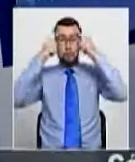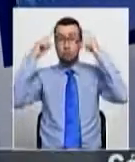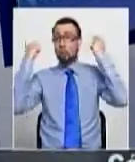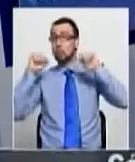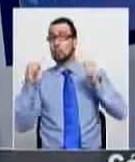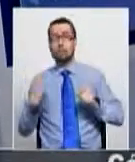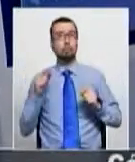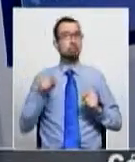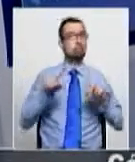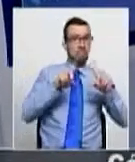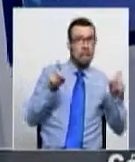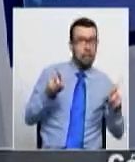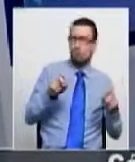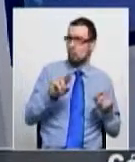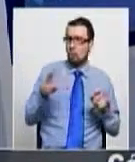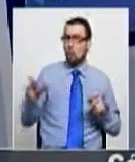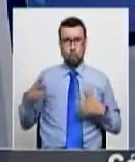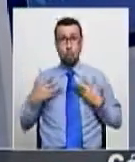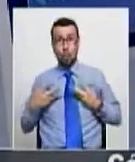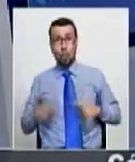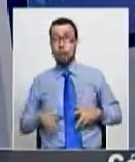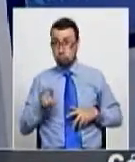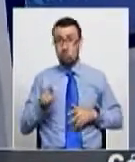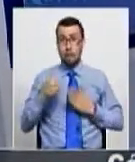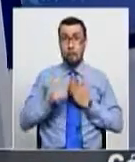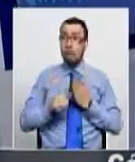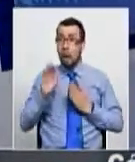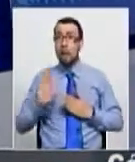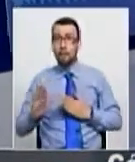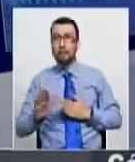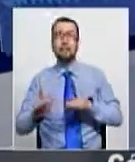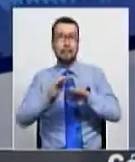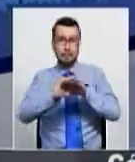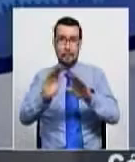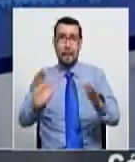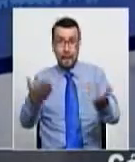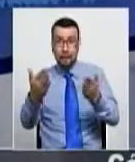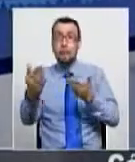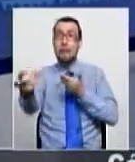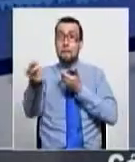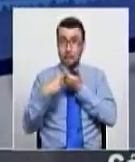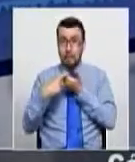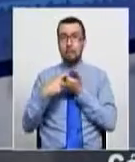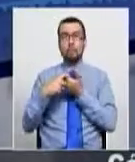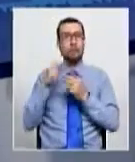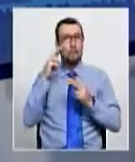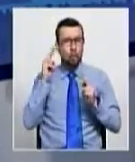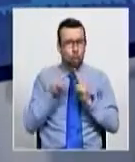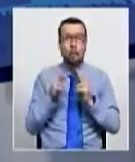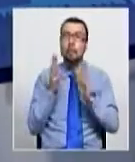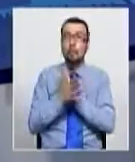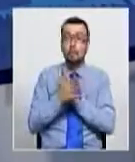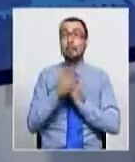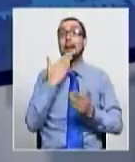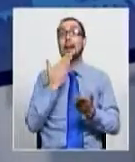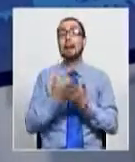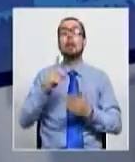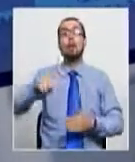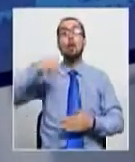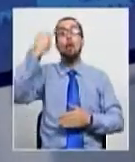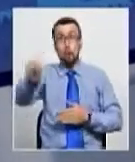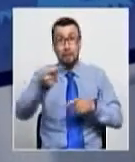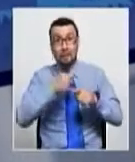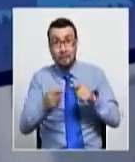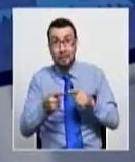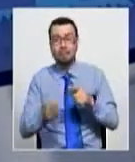este tema o sobre otros de telecafé sobre su programación lo invitamos a que nos las haga conocer muchas gracias y en una semana nos veremos